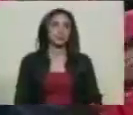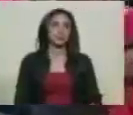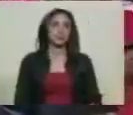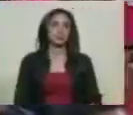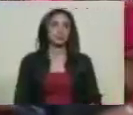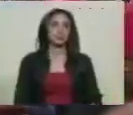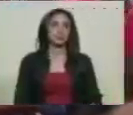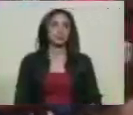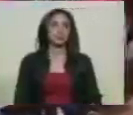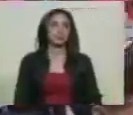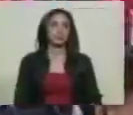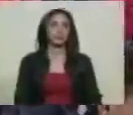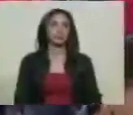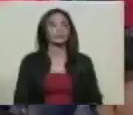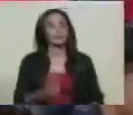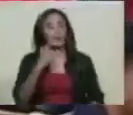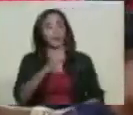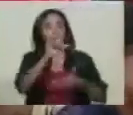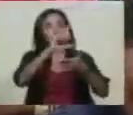¿Qué dice esto?